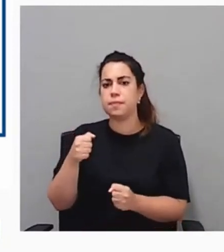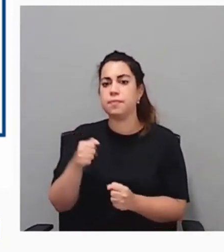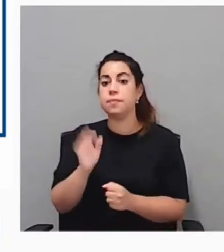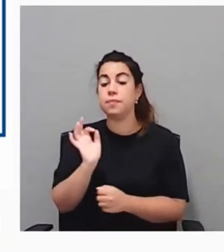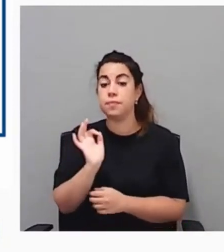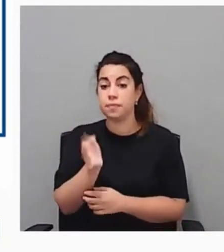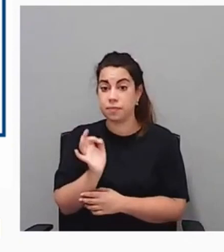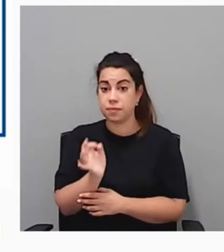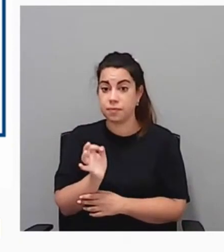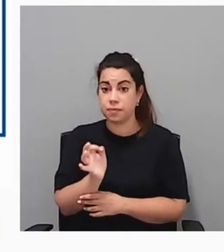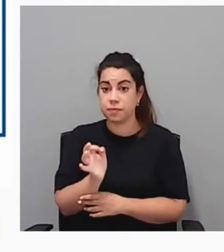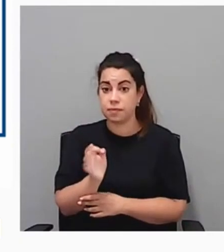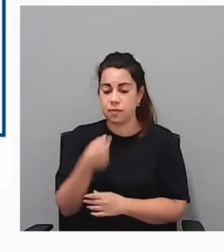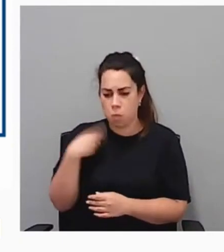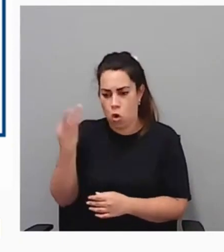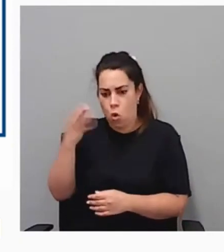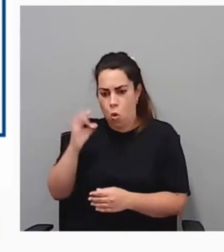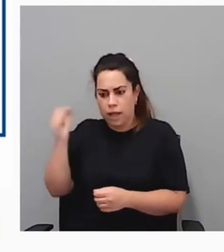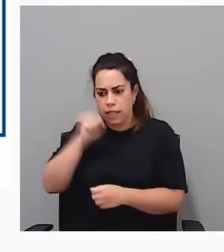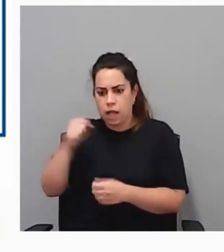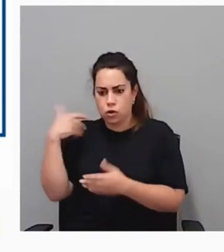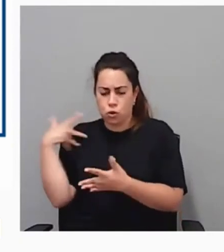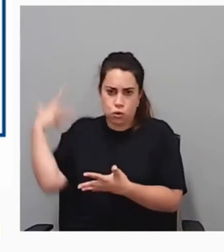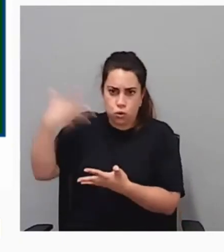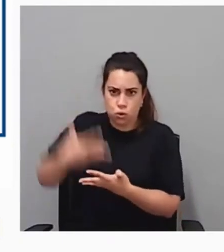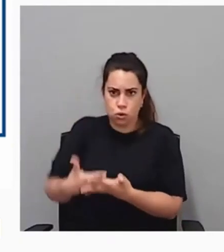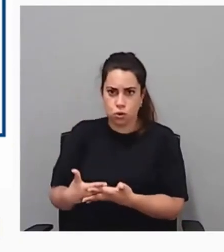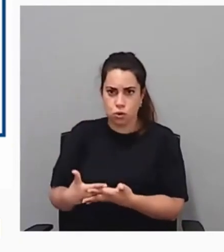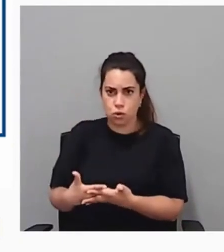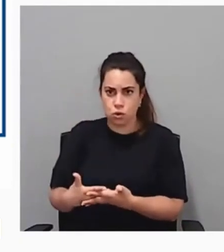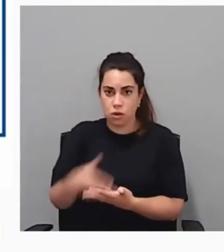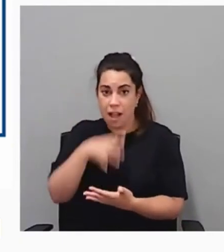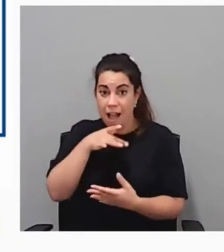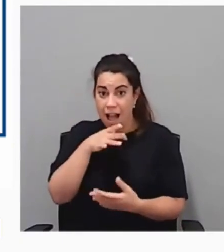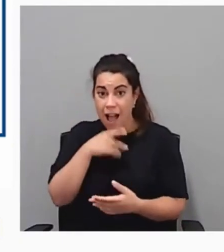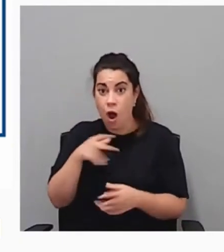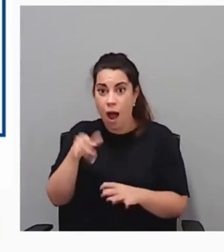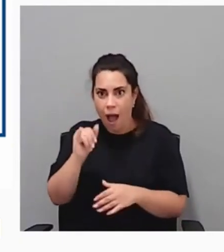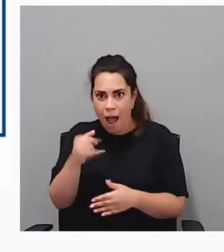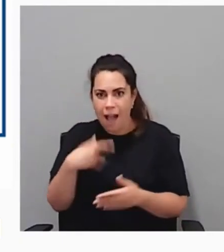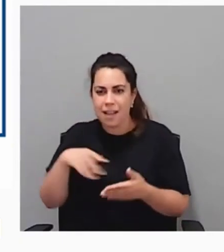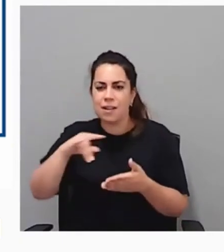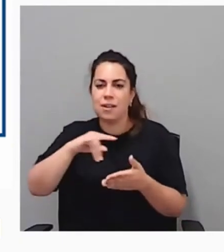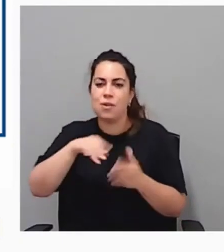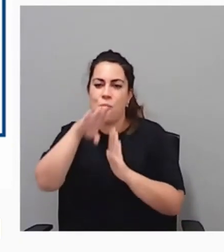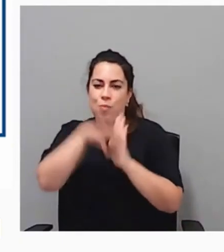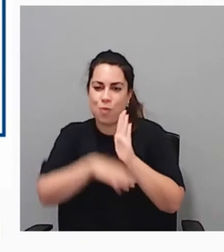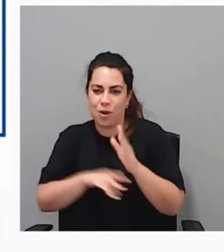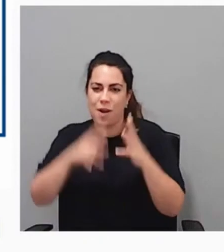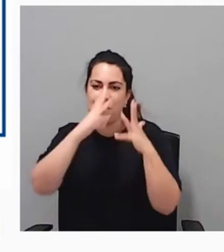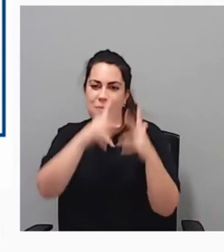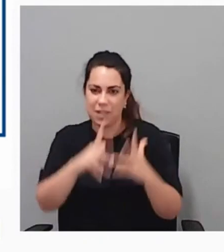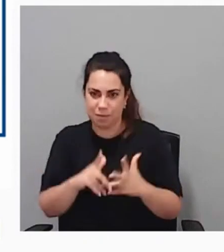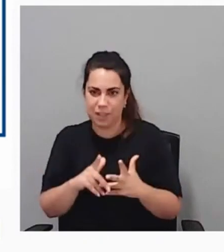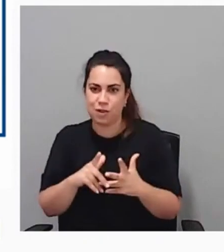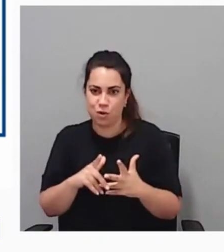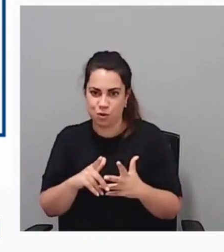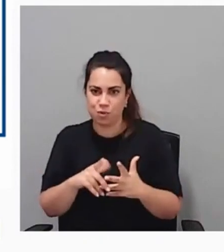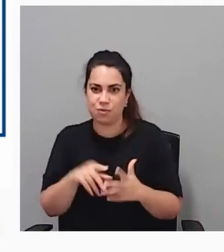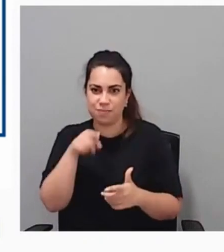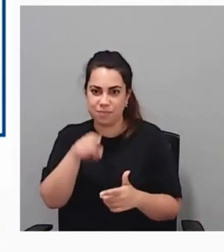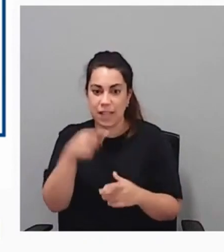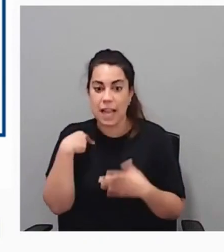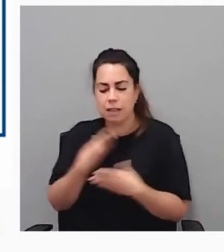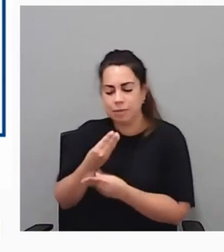que después de 40 años, por fin tenemos un programa matemático que es capaz de predecir la estructura de la